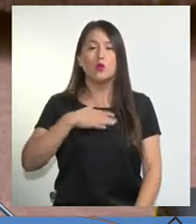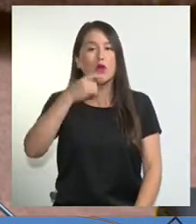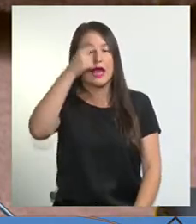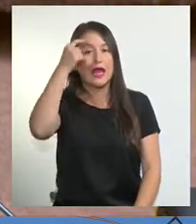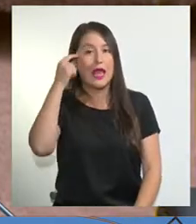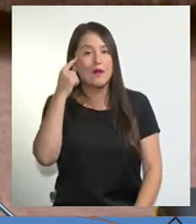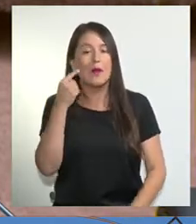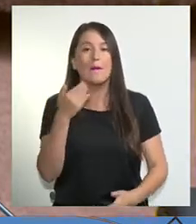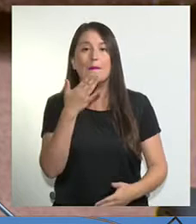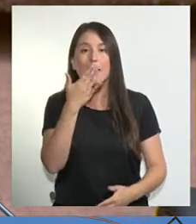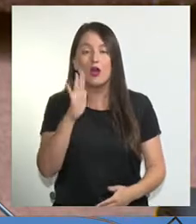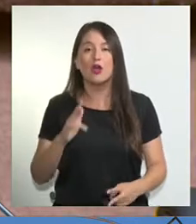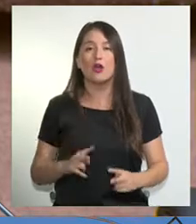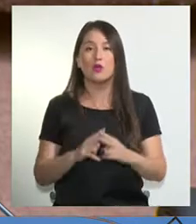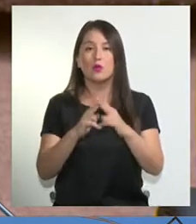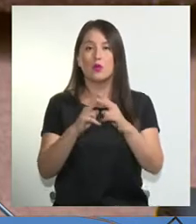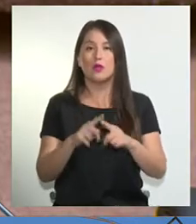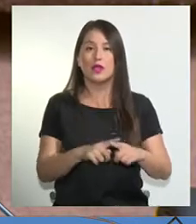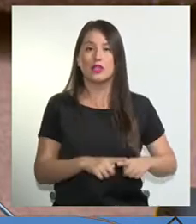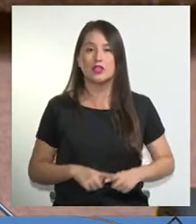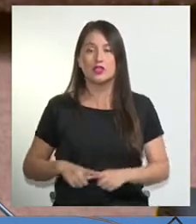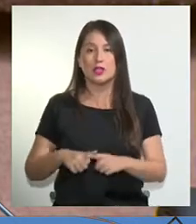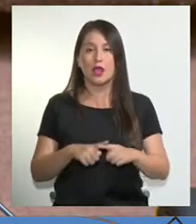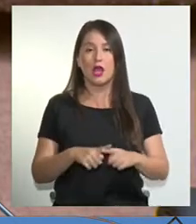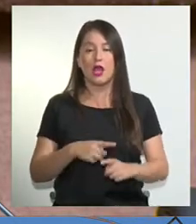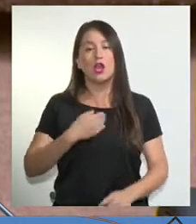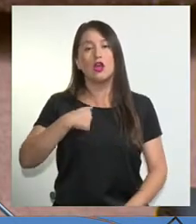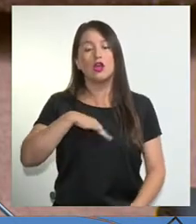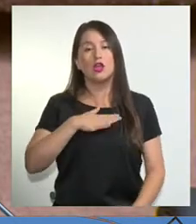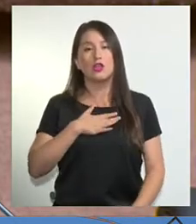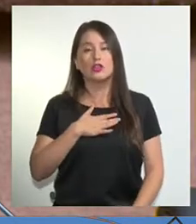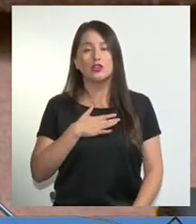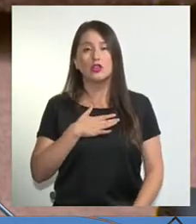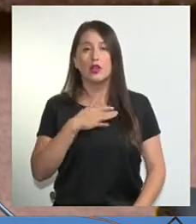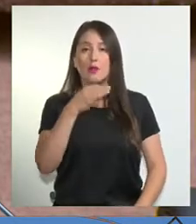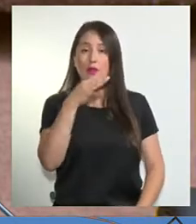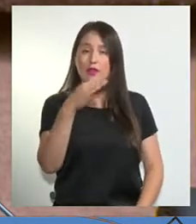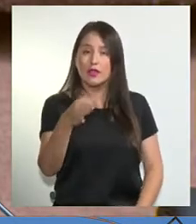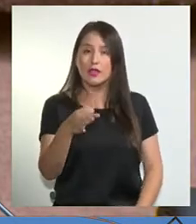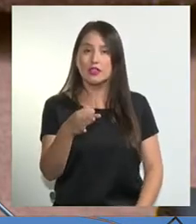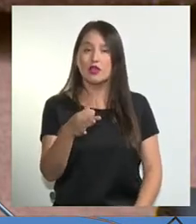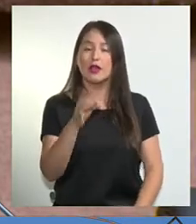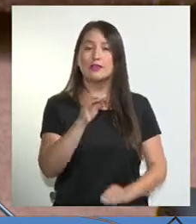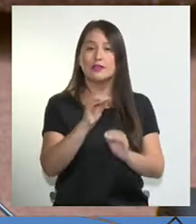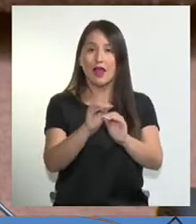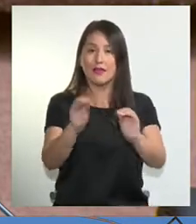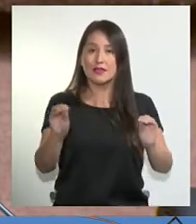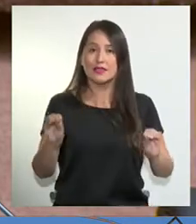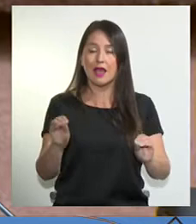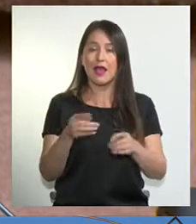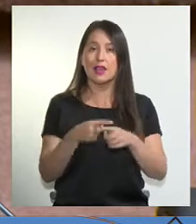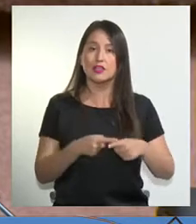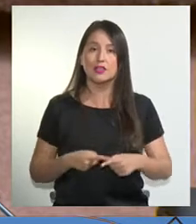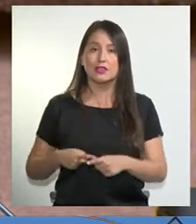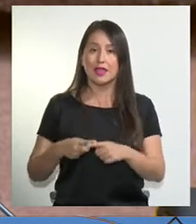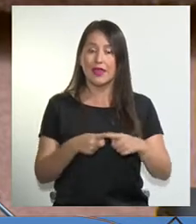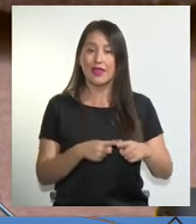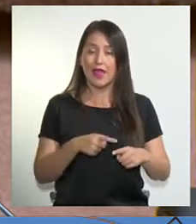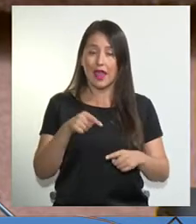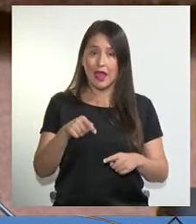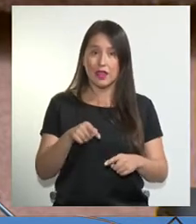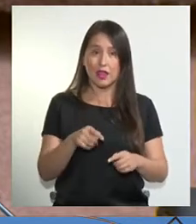construir una sociedad. Y nosotros lo que estábamos planteando en nuestra indicación es decirle a la sociedad: mire, en momentos de